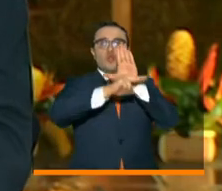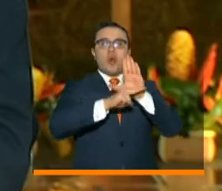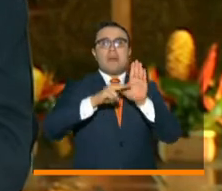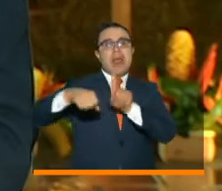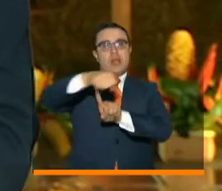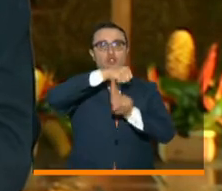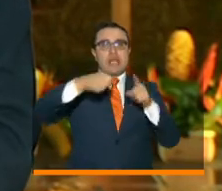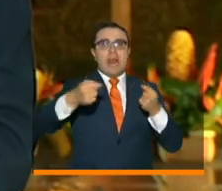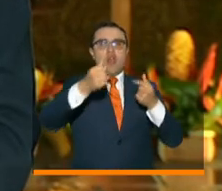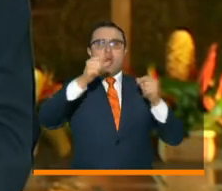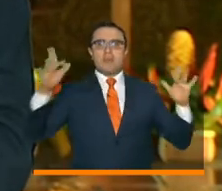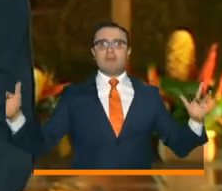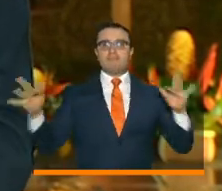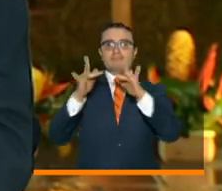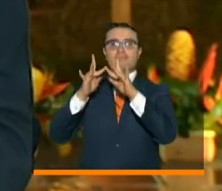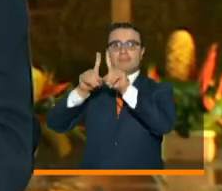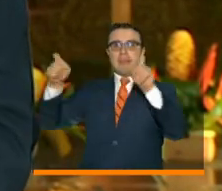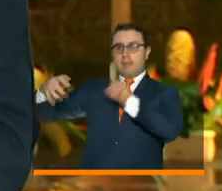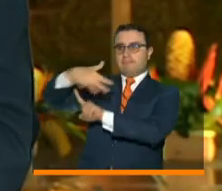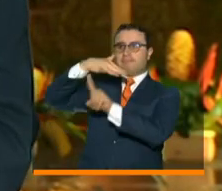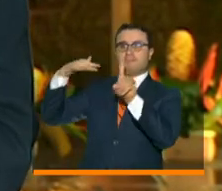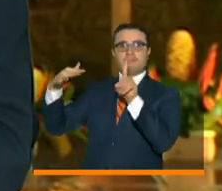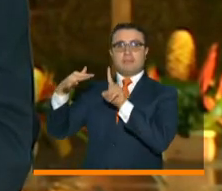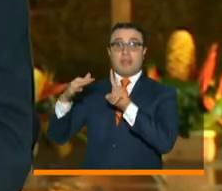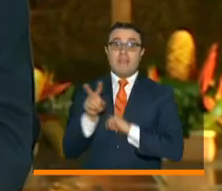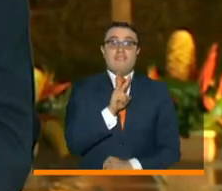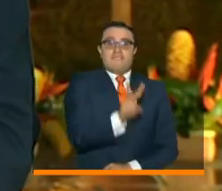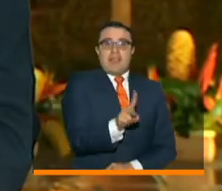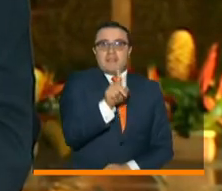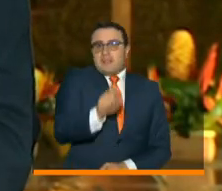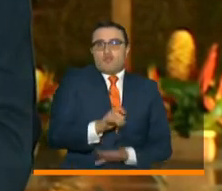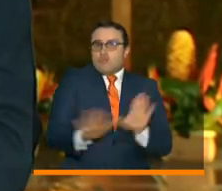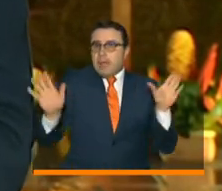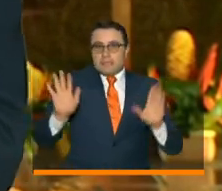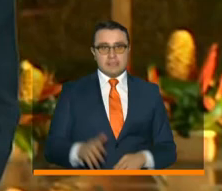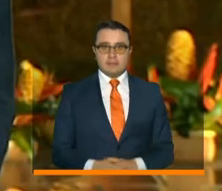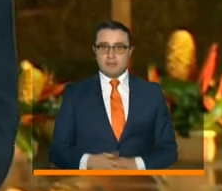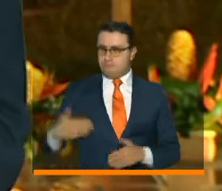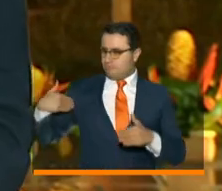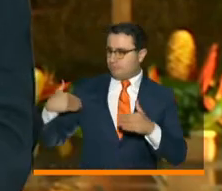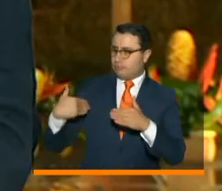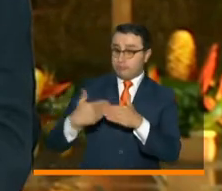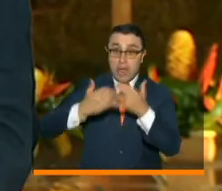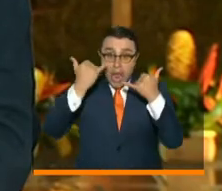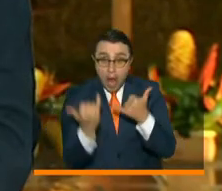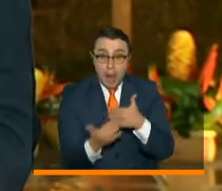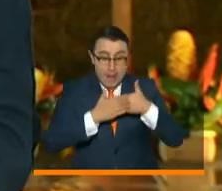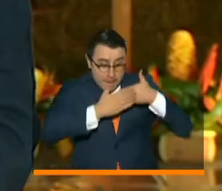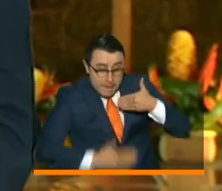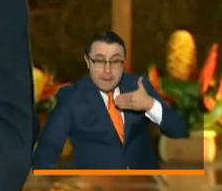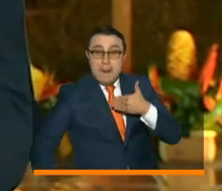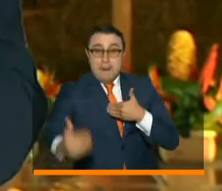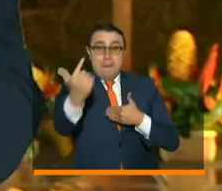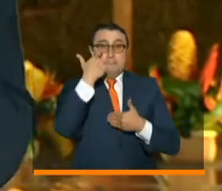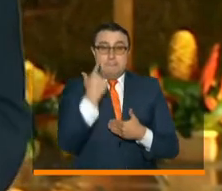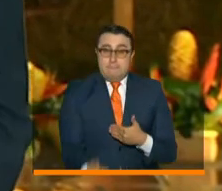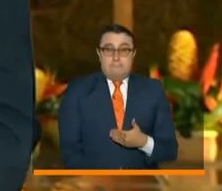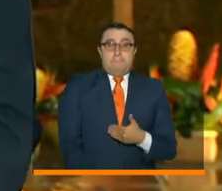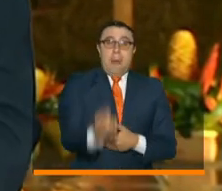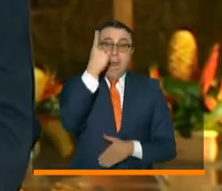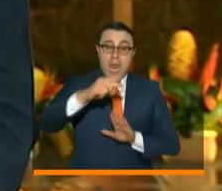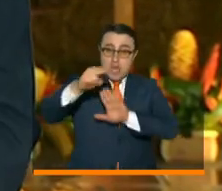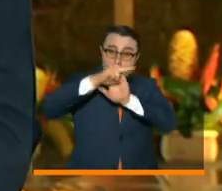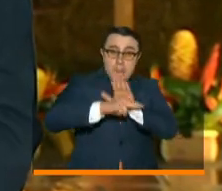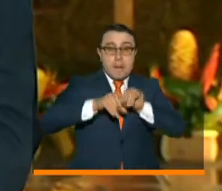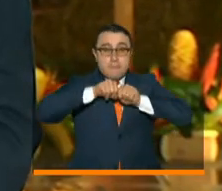social relacionadas con el medio ambiente, 26 para ser más exactos. Y esta es la primera política pública que se formula